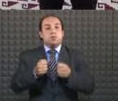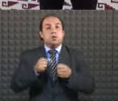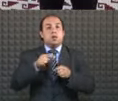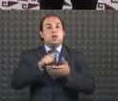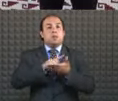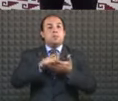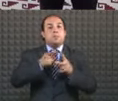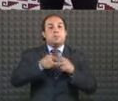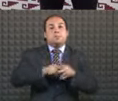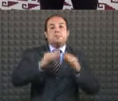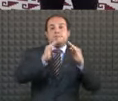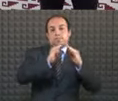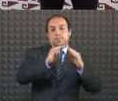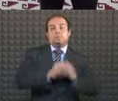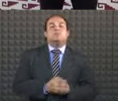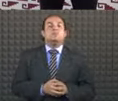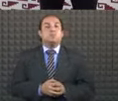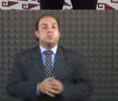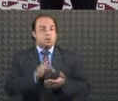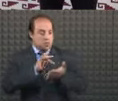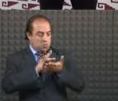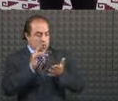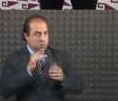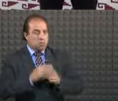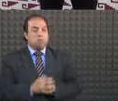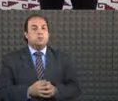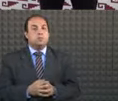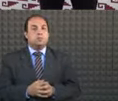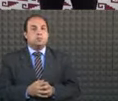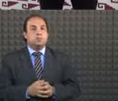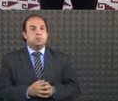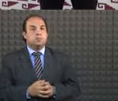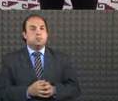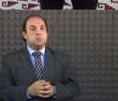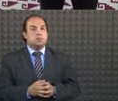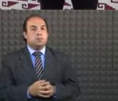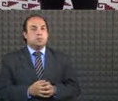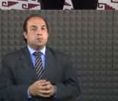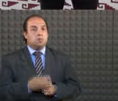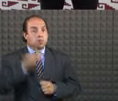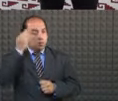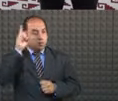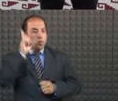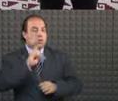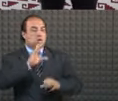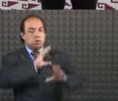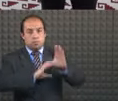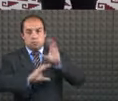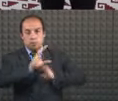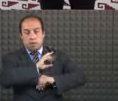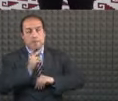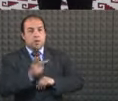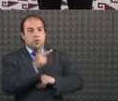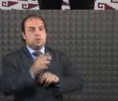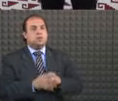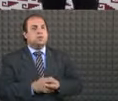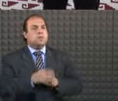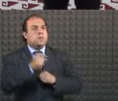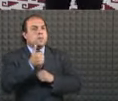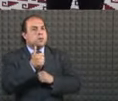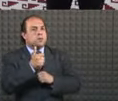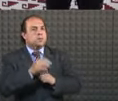Perfecto, muchas gracias, doctora. Y para la doctora Claudia Sheinbaum, preguntarle sobre precisamente un